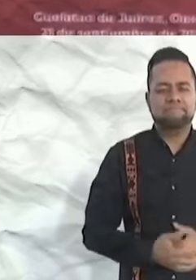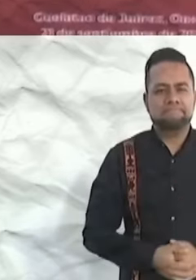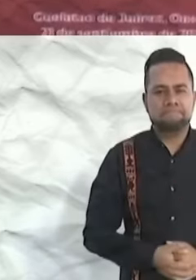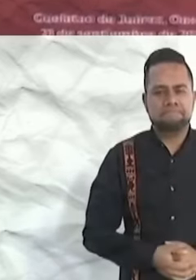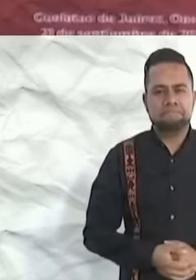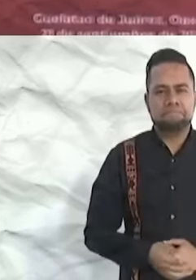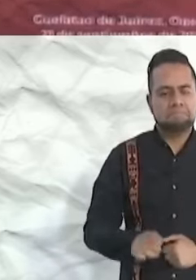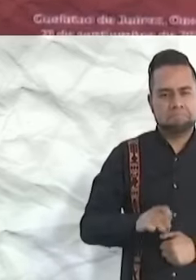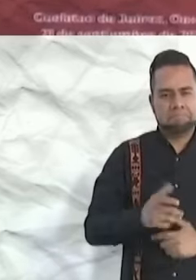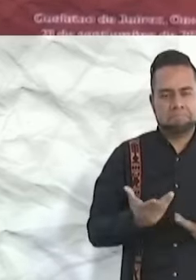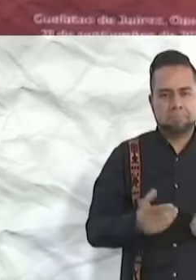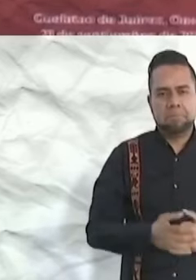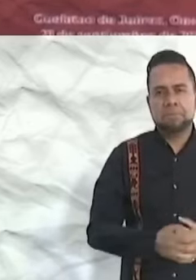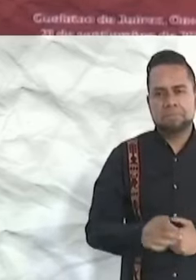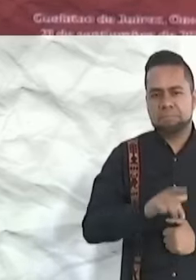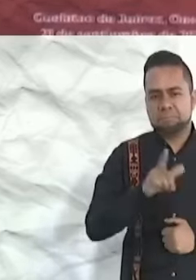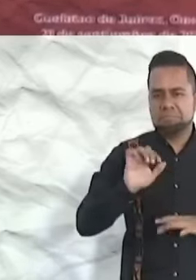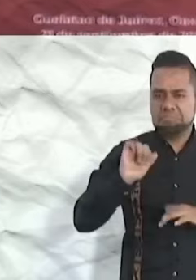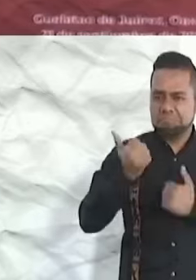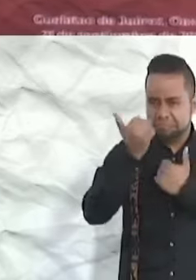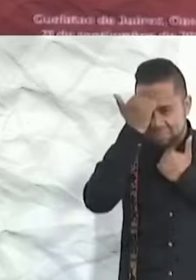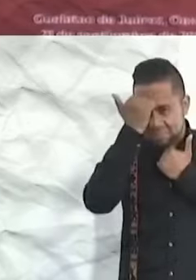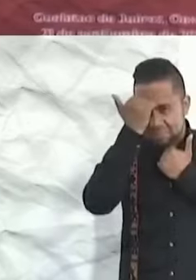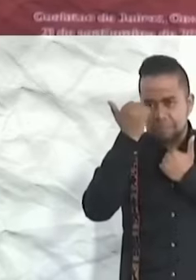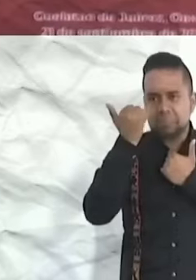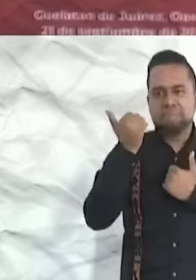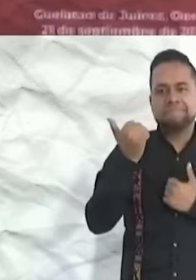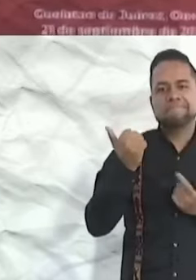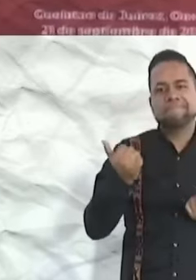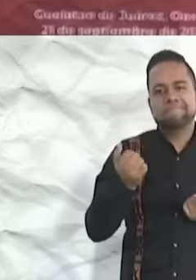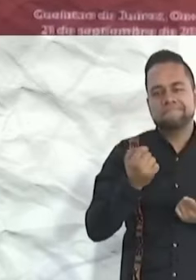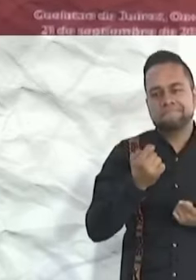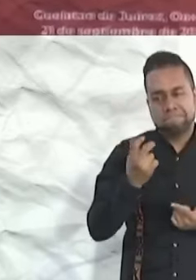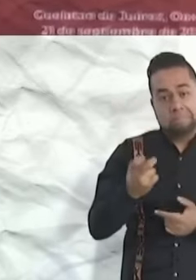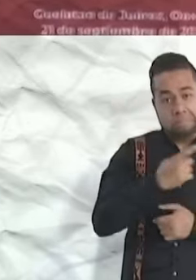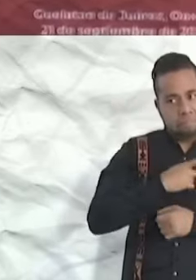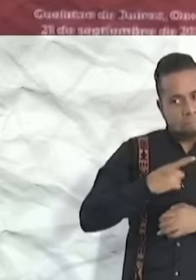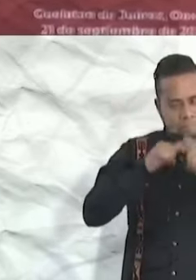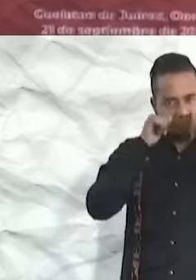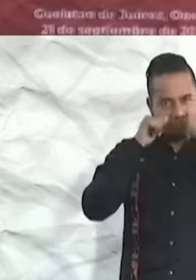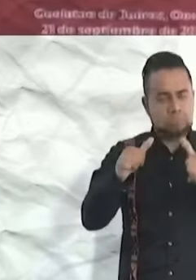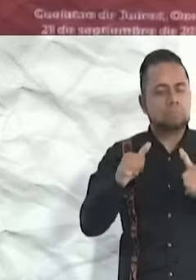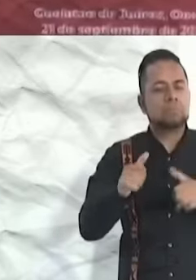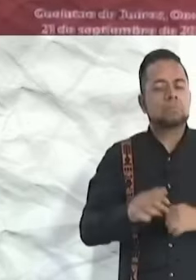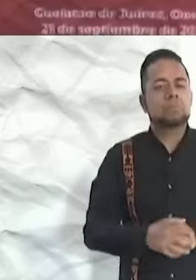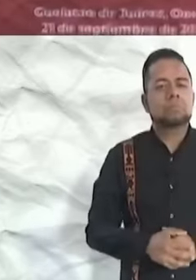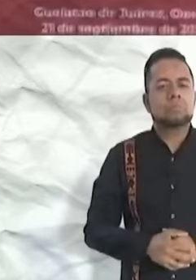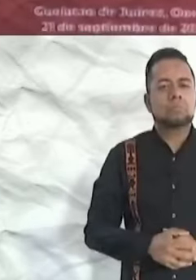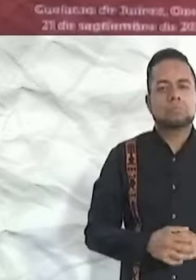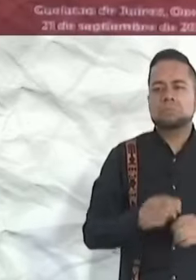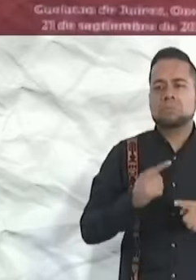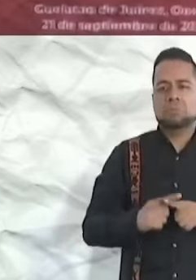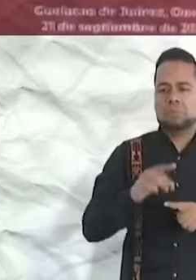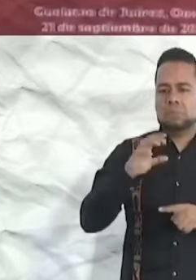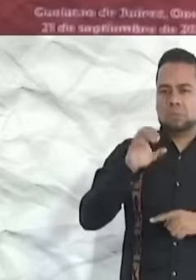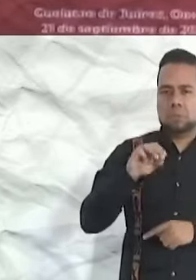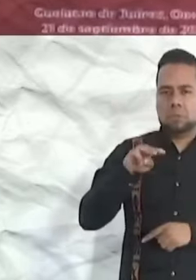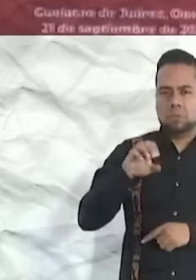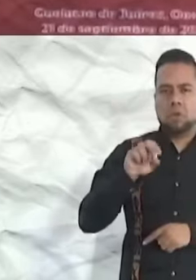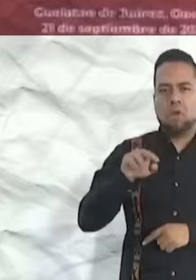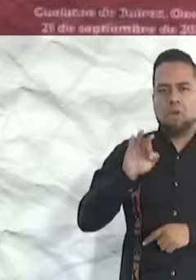y luego se arrepintió, y hay que tomar en cuenta eso. Como un Ford se